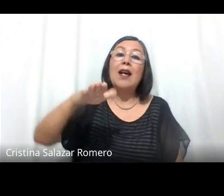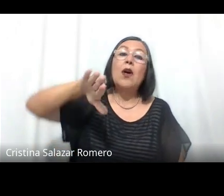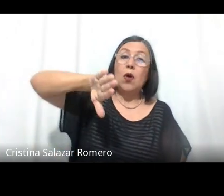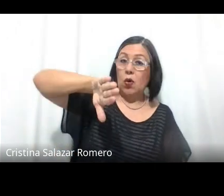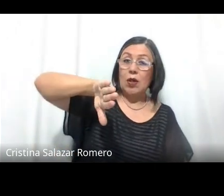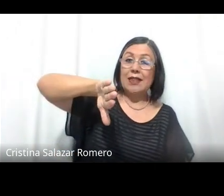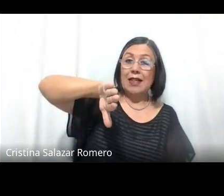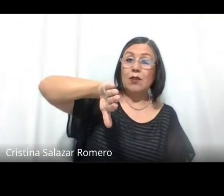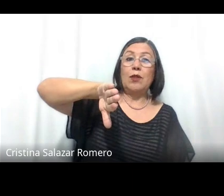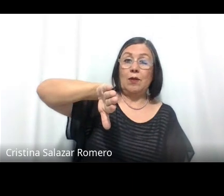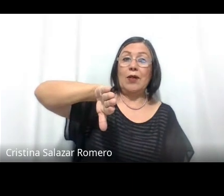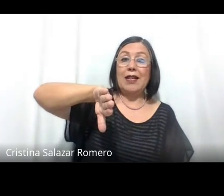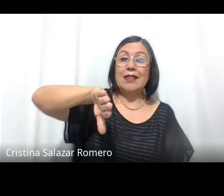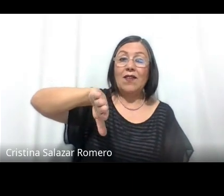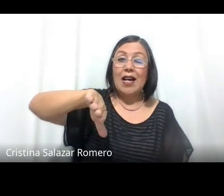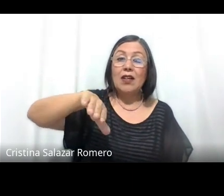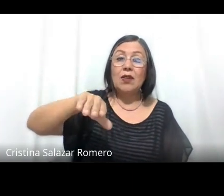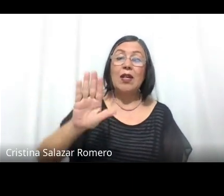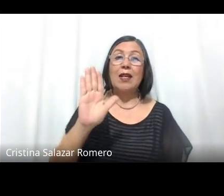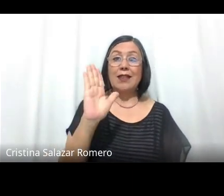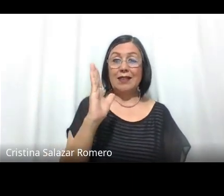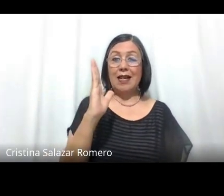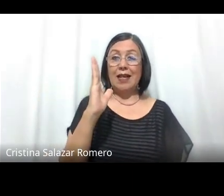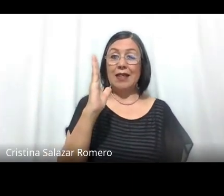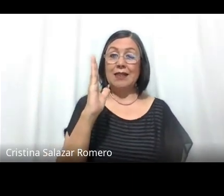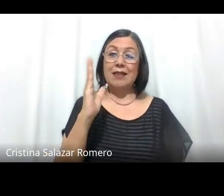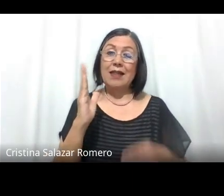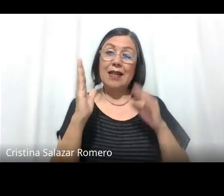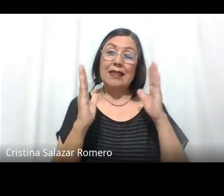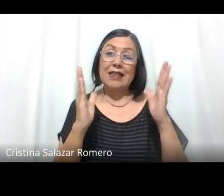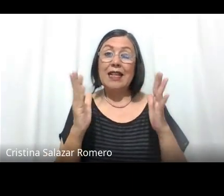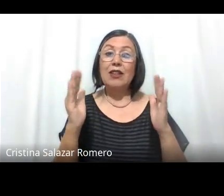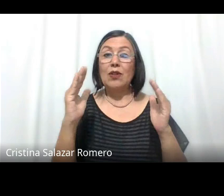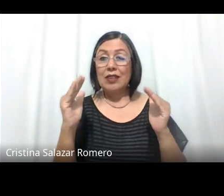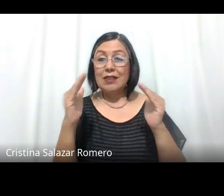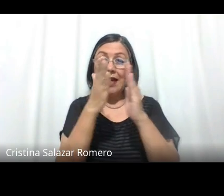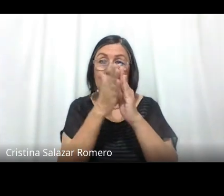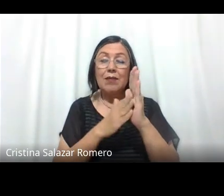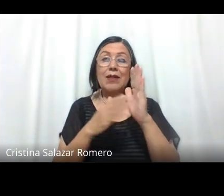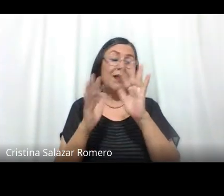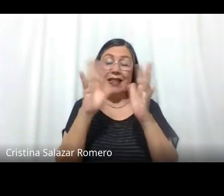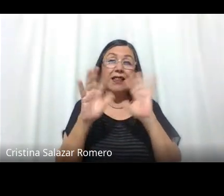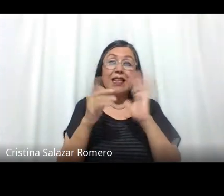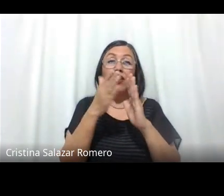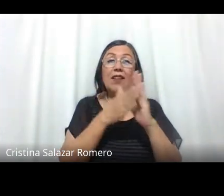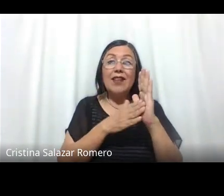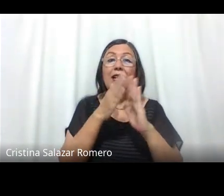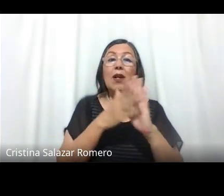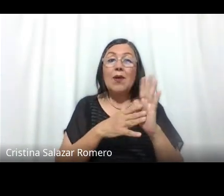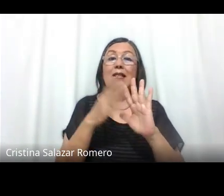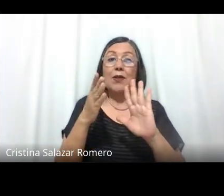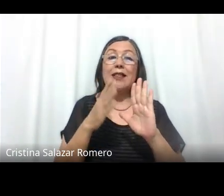arriba o lateral con el pulgar hacia abajo, si está al centro, si está también. Tengo que